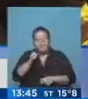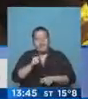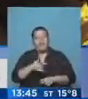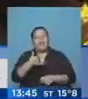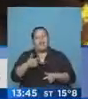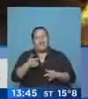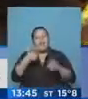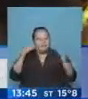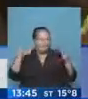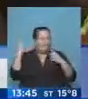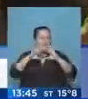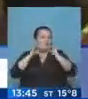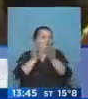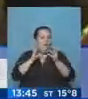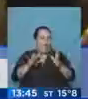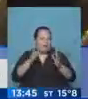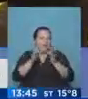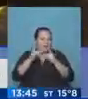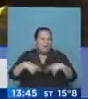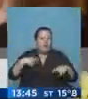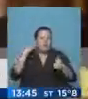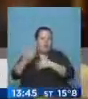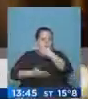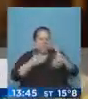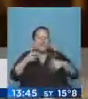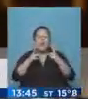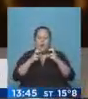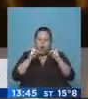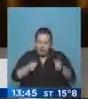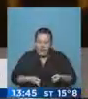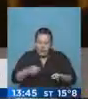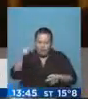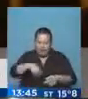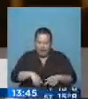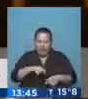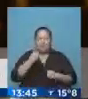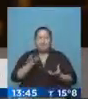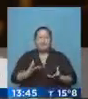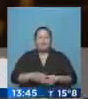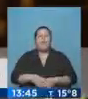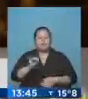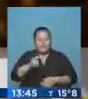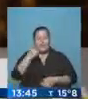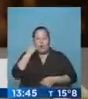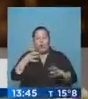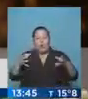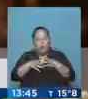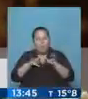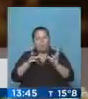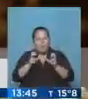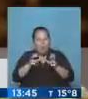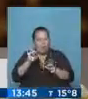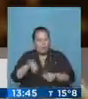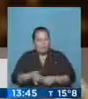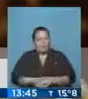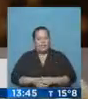es algo que invade todo el mundo y que hay tanto dinero dando vueltas bueno los videojuegos también tendrán su lugar aquí en el micro cómo será si uno de esos sectores es videojuegos